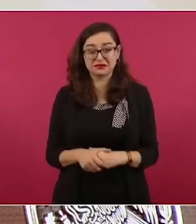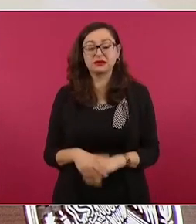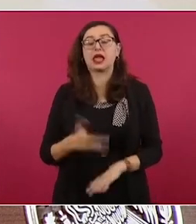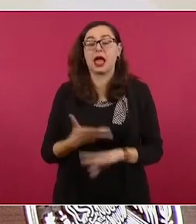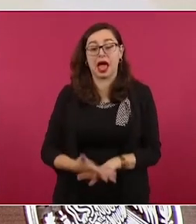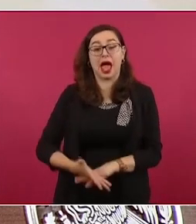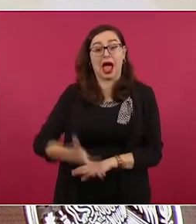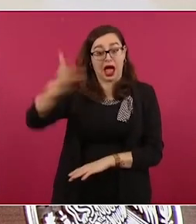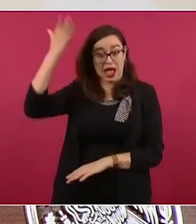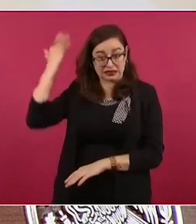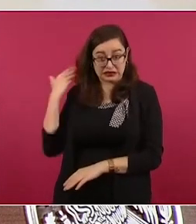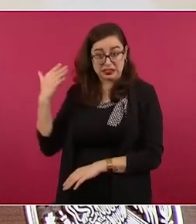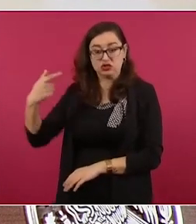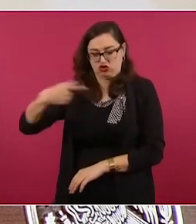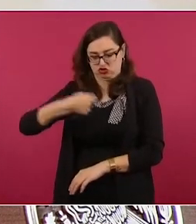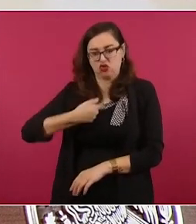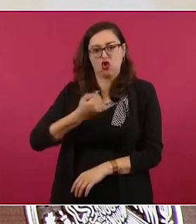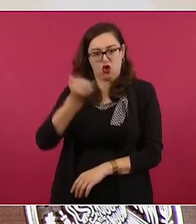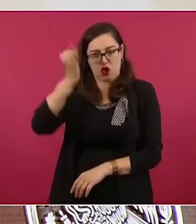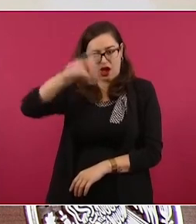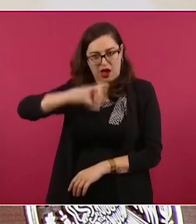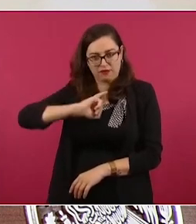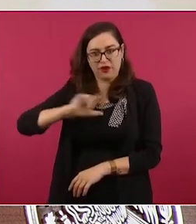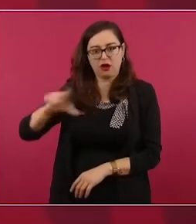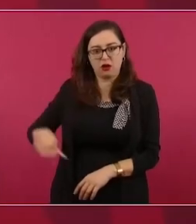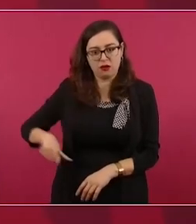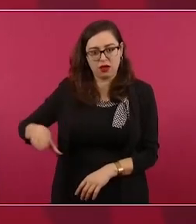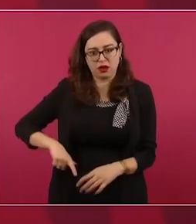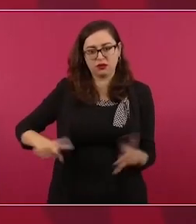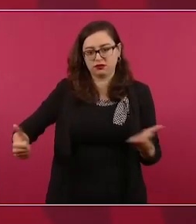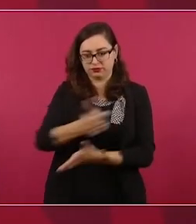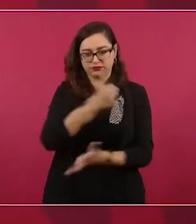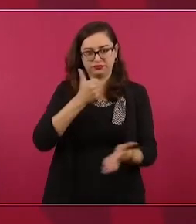tocó gobernar